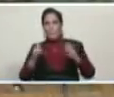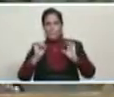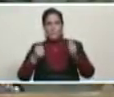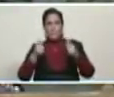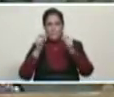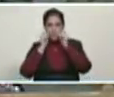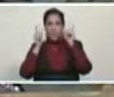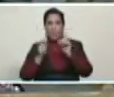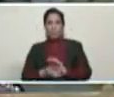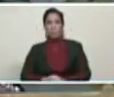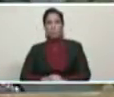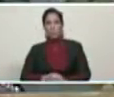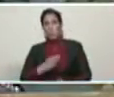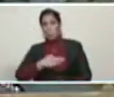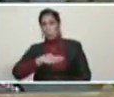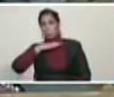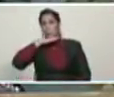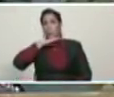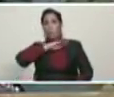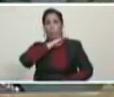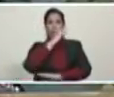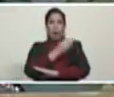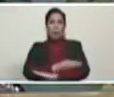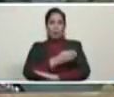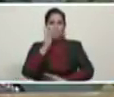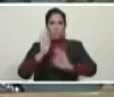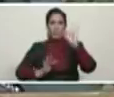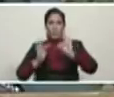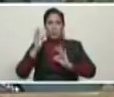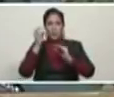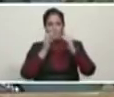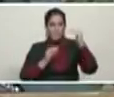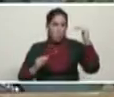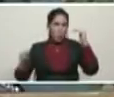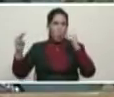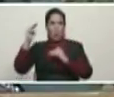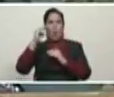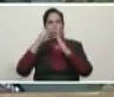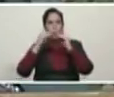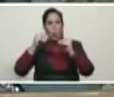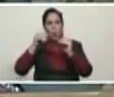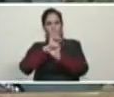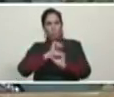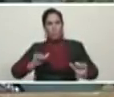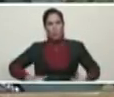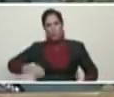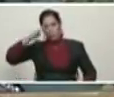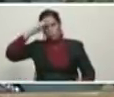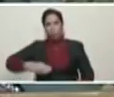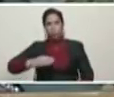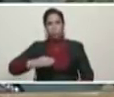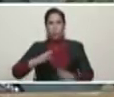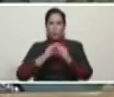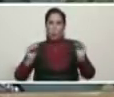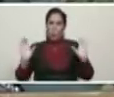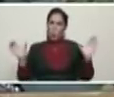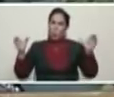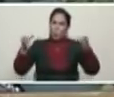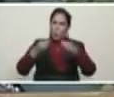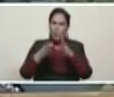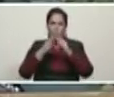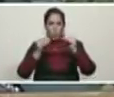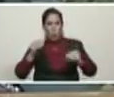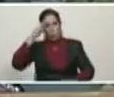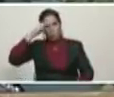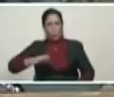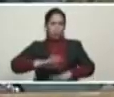llenar de fuerza física y moral a toda la Fuerza Armada, a todos sus componentes, a todos sus